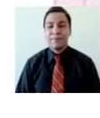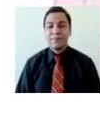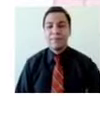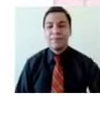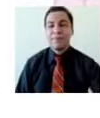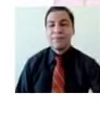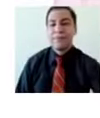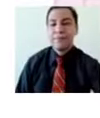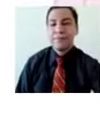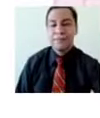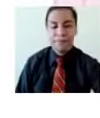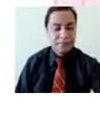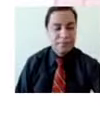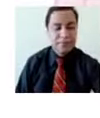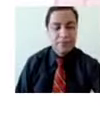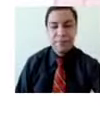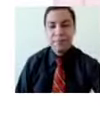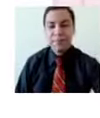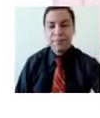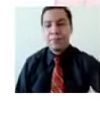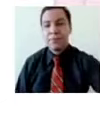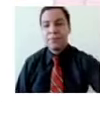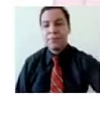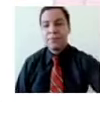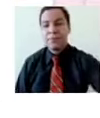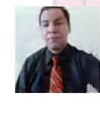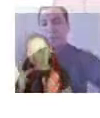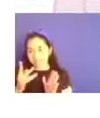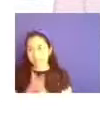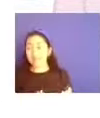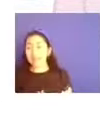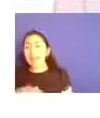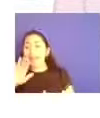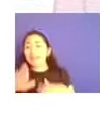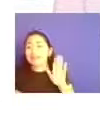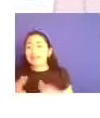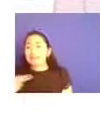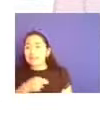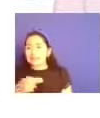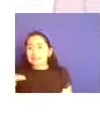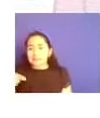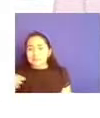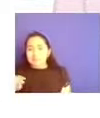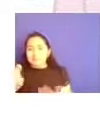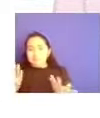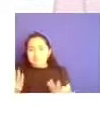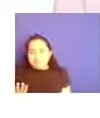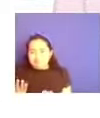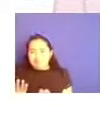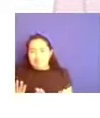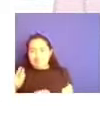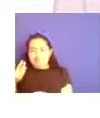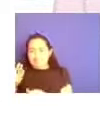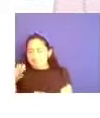pero si quiero retomarlo, es los diferentes conceptos que hay entre enfermedad,